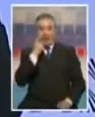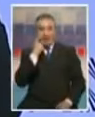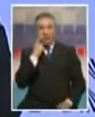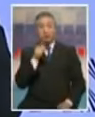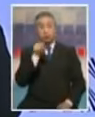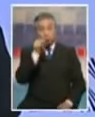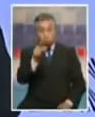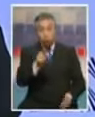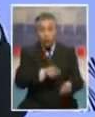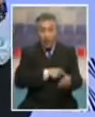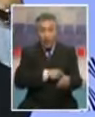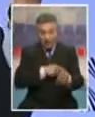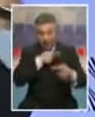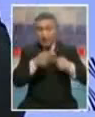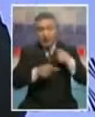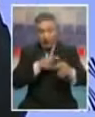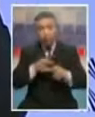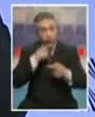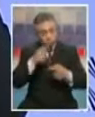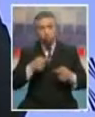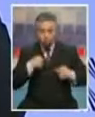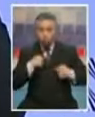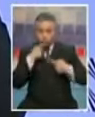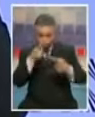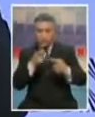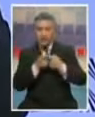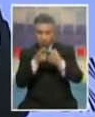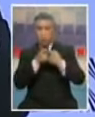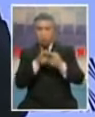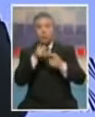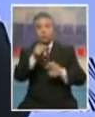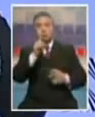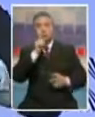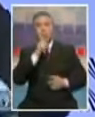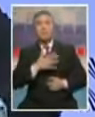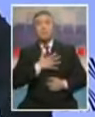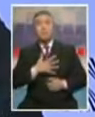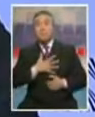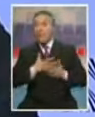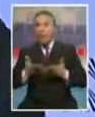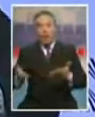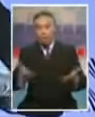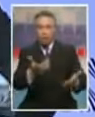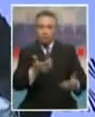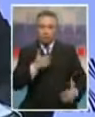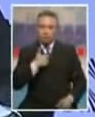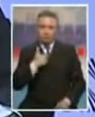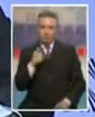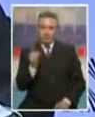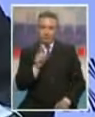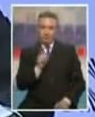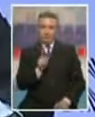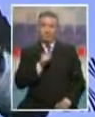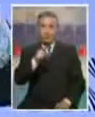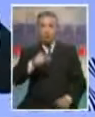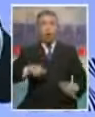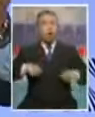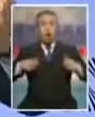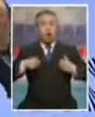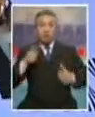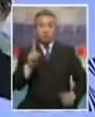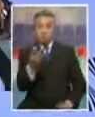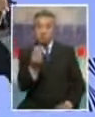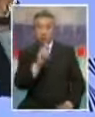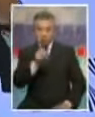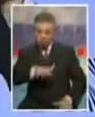su generación ha hecho un aporte, yo lo discuto, pero meter miedo en un debate me parece a mí impropio. Sí, los jóvenes no tienen miedo. Marcharon